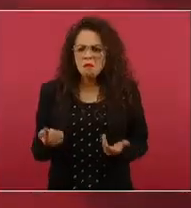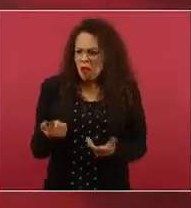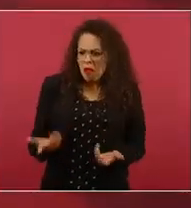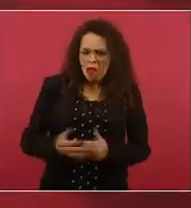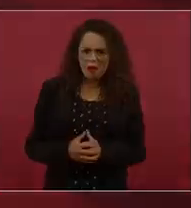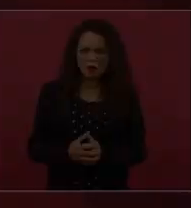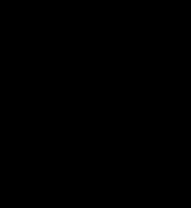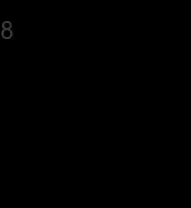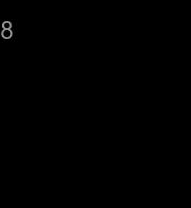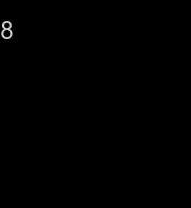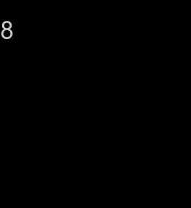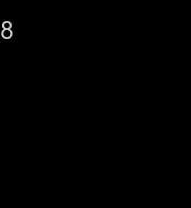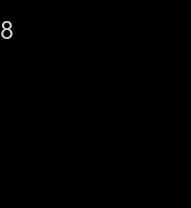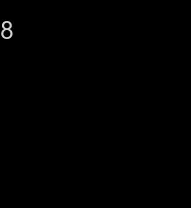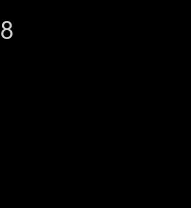Pero los conservadores